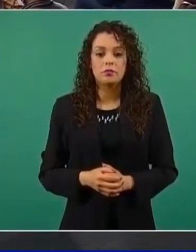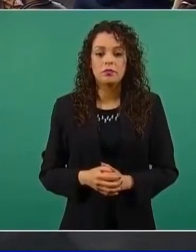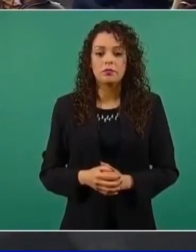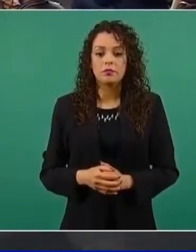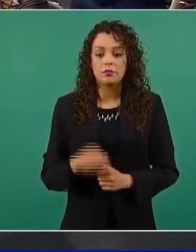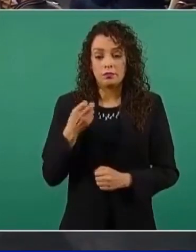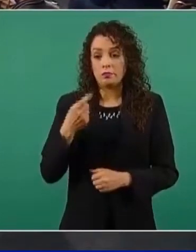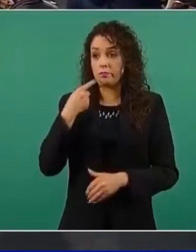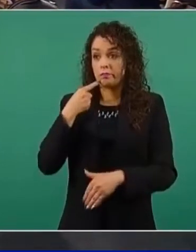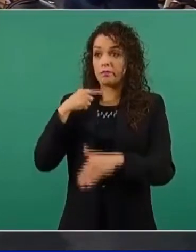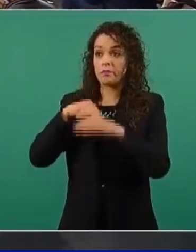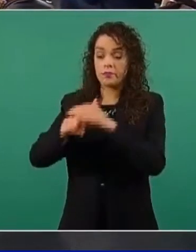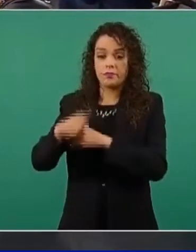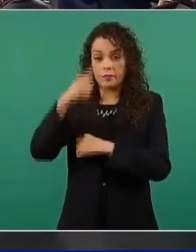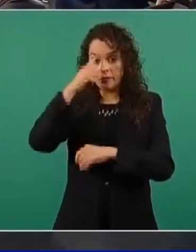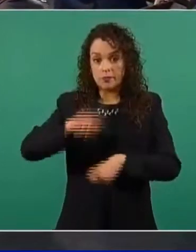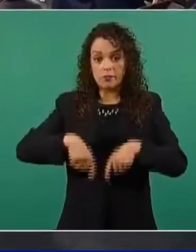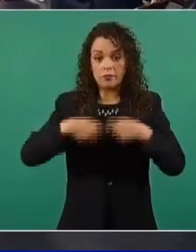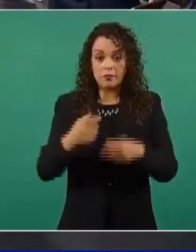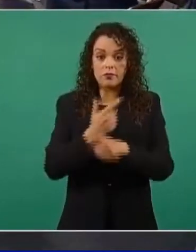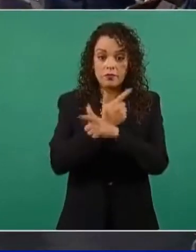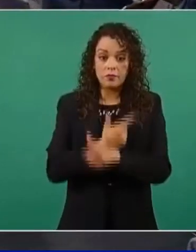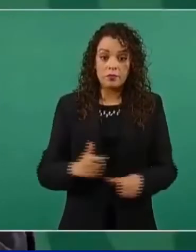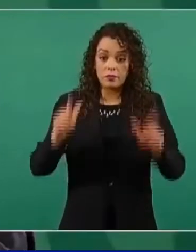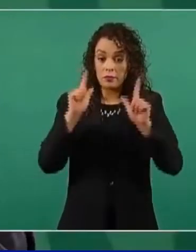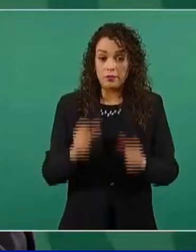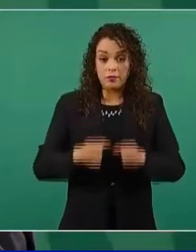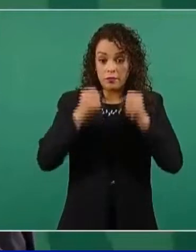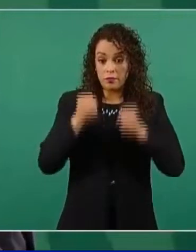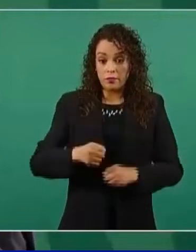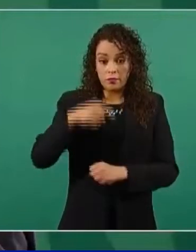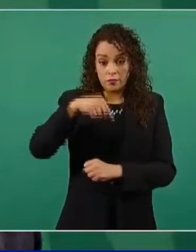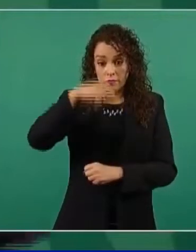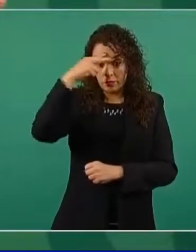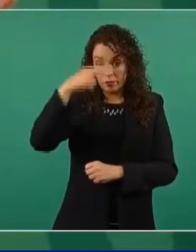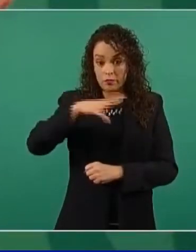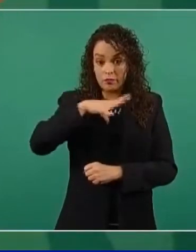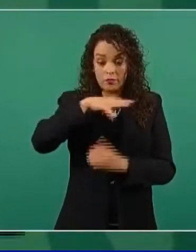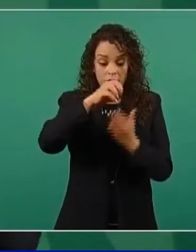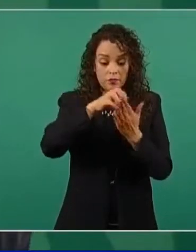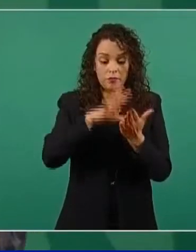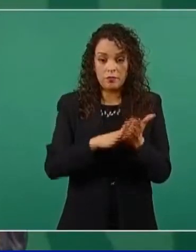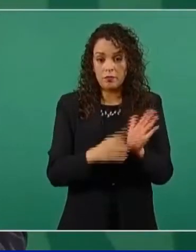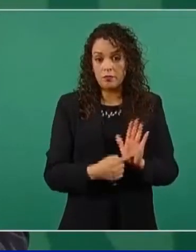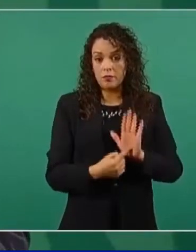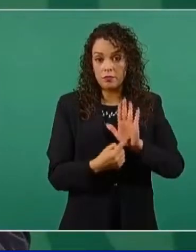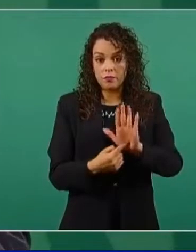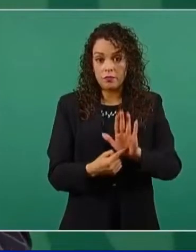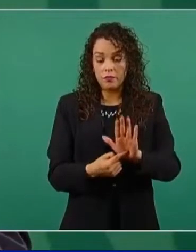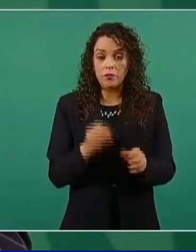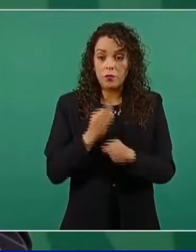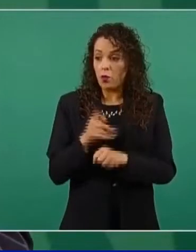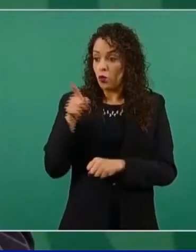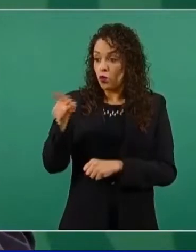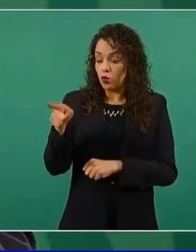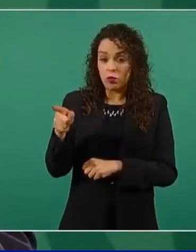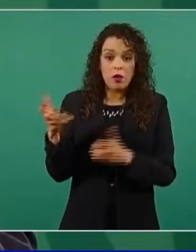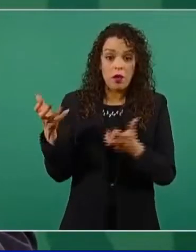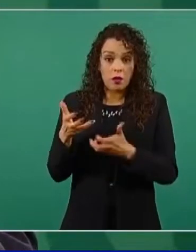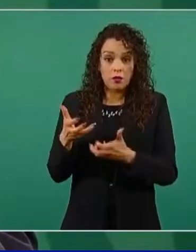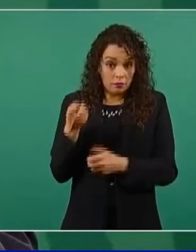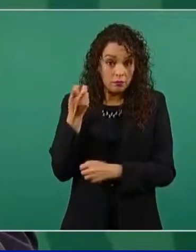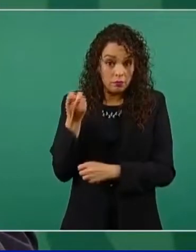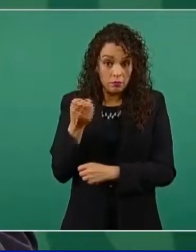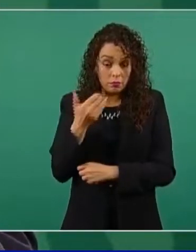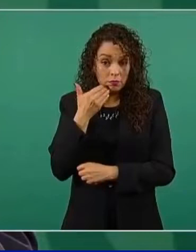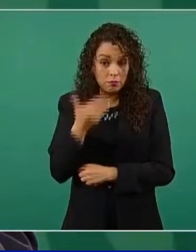garantiza en nuestro país y como lo estás haciendo